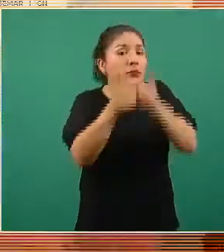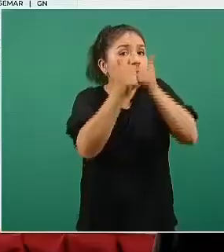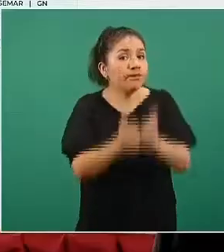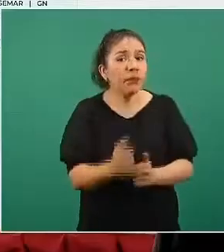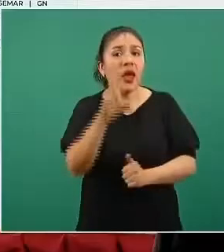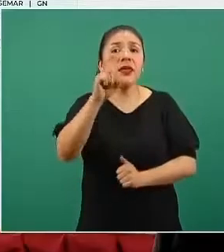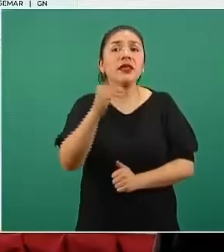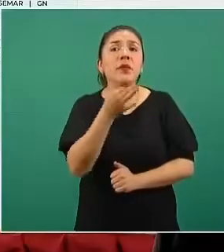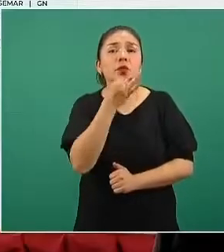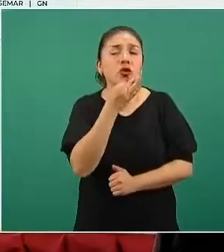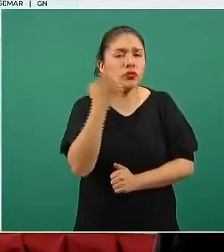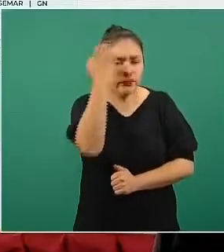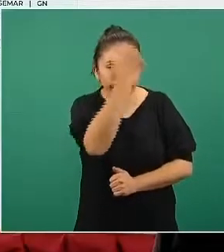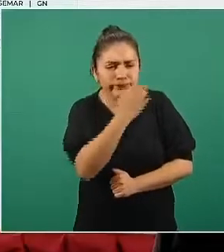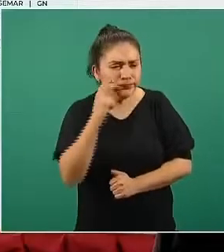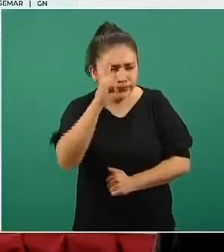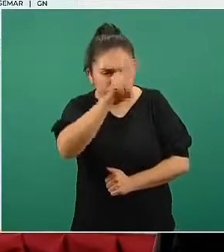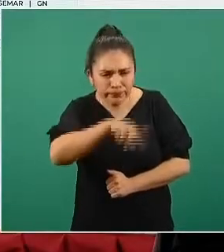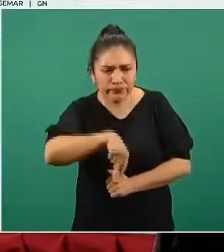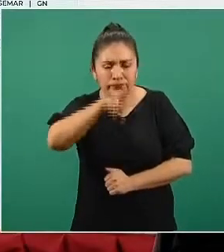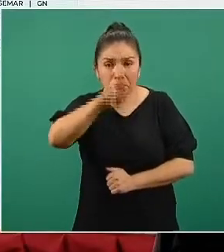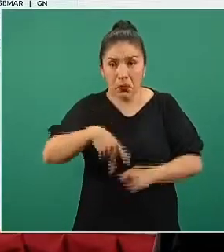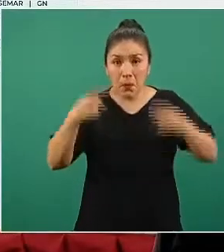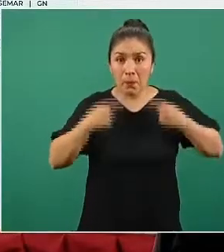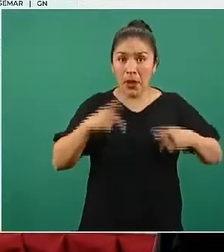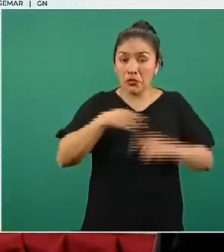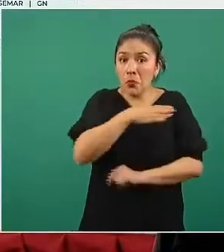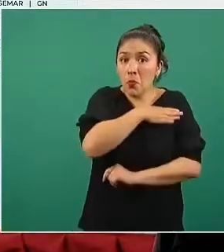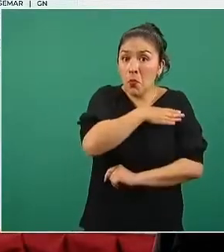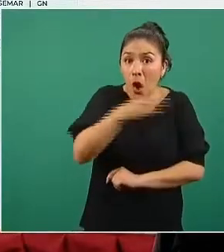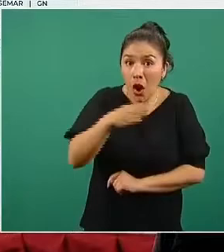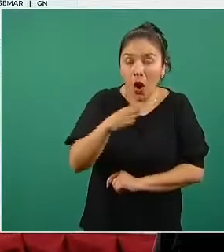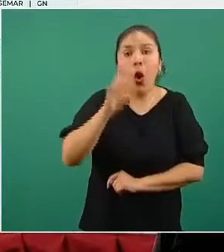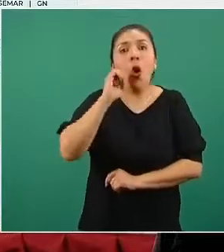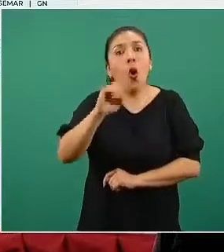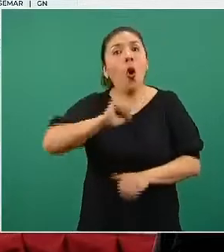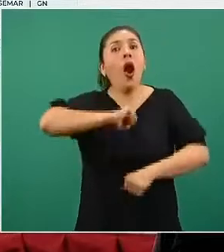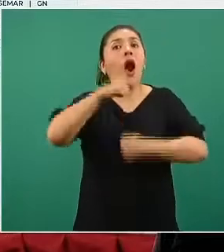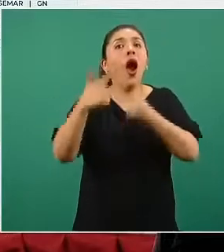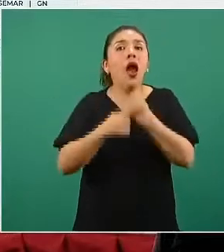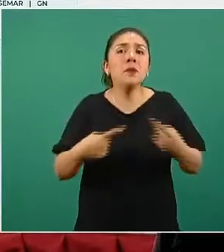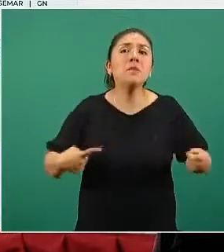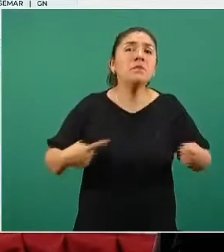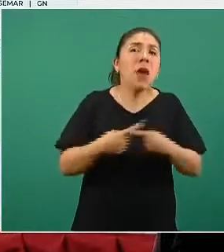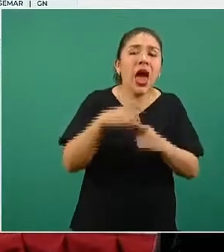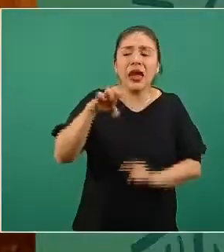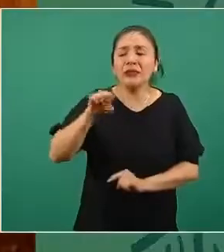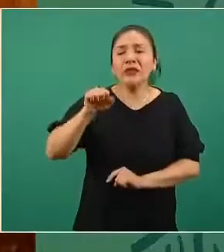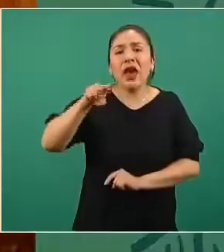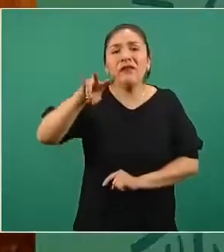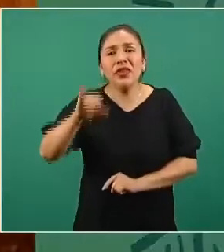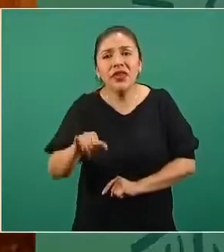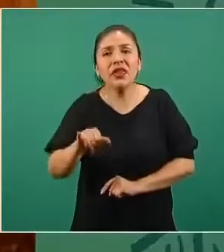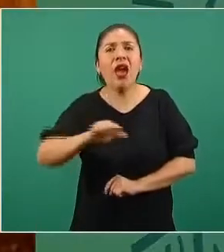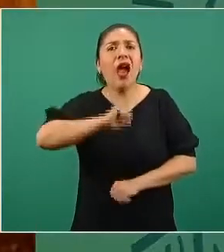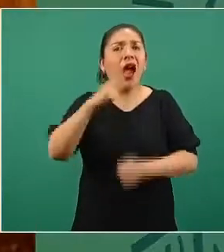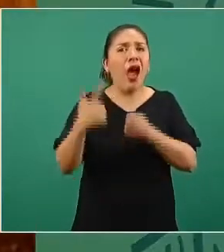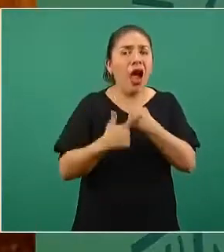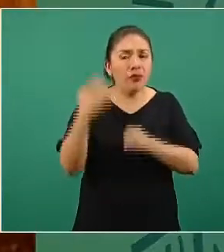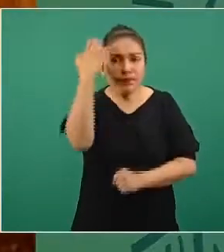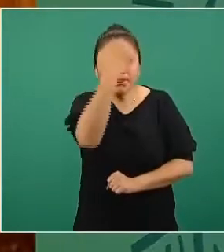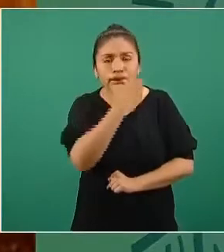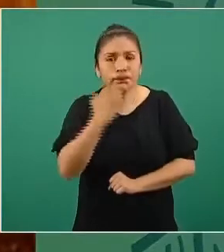vacuna para revisar que en esos 30 minutos no se presente un ESAVI, un evento